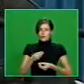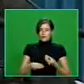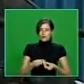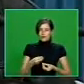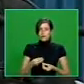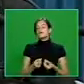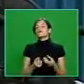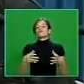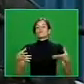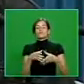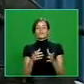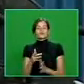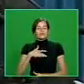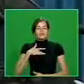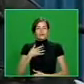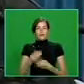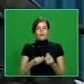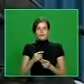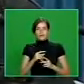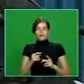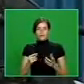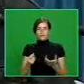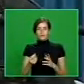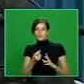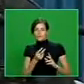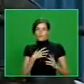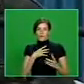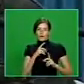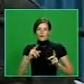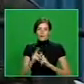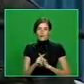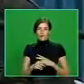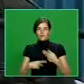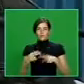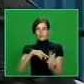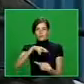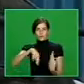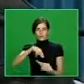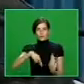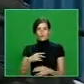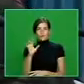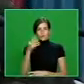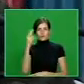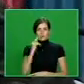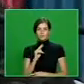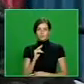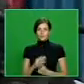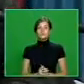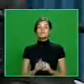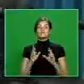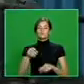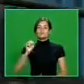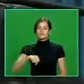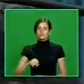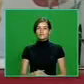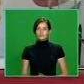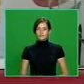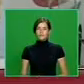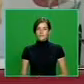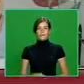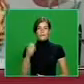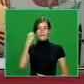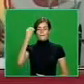de esa masa sensible que haga Irreversible el proceso revolucionario en la patria de Bolívar Así es